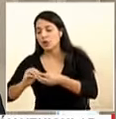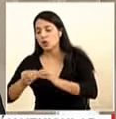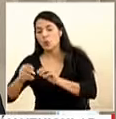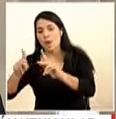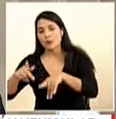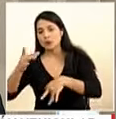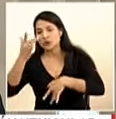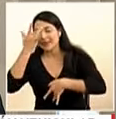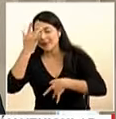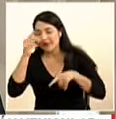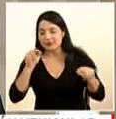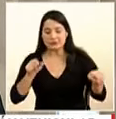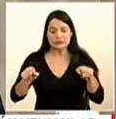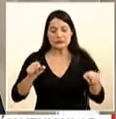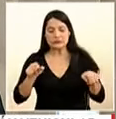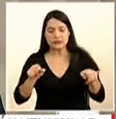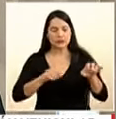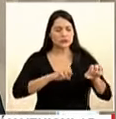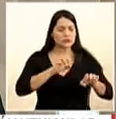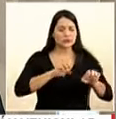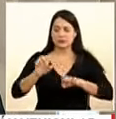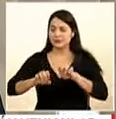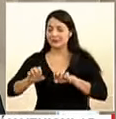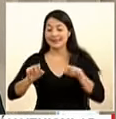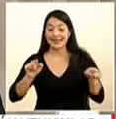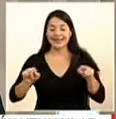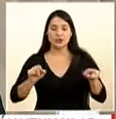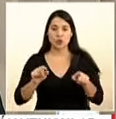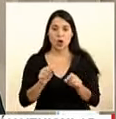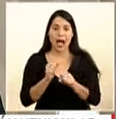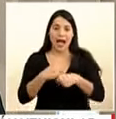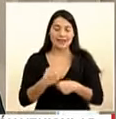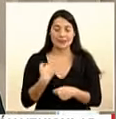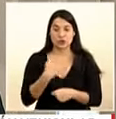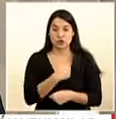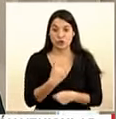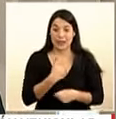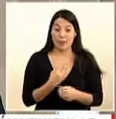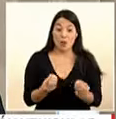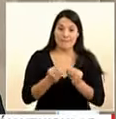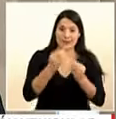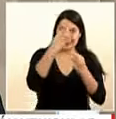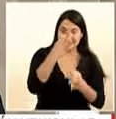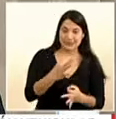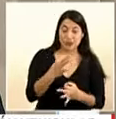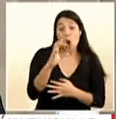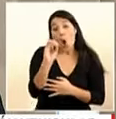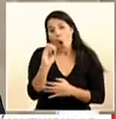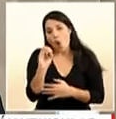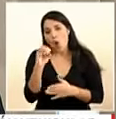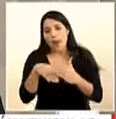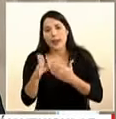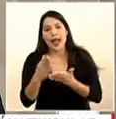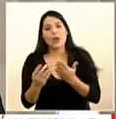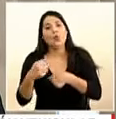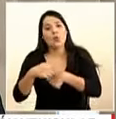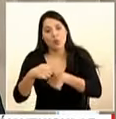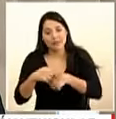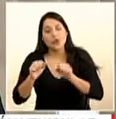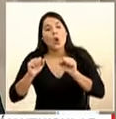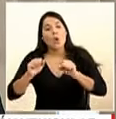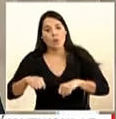comportamiento de la población nos llevan a tomar medidas adicionales o eventualmente a poder en algún momento ir soltando